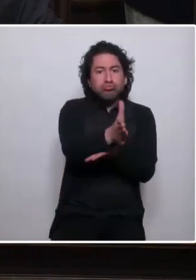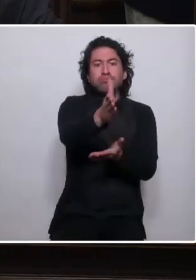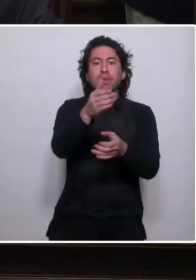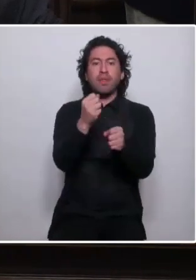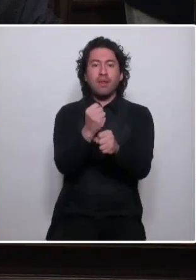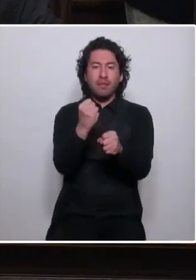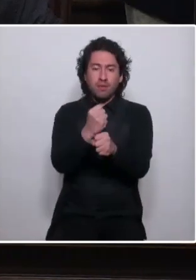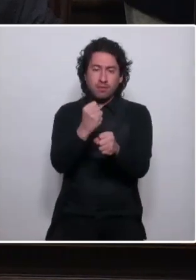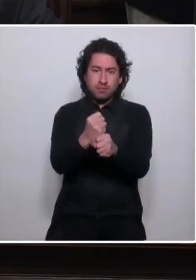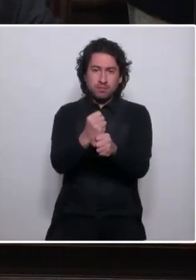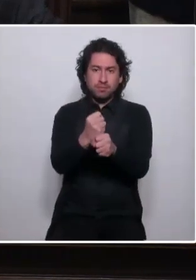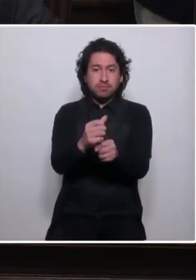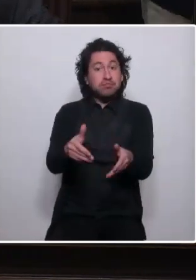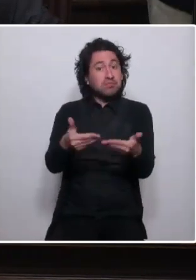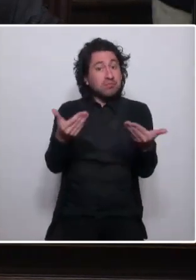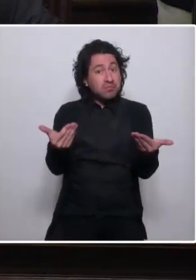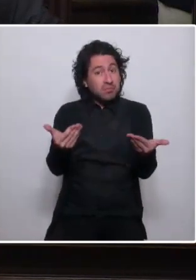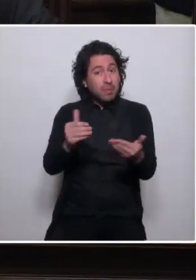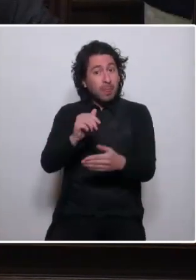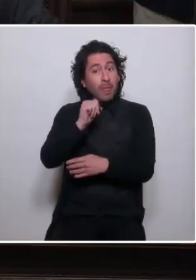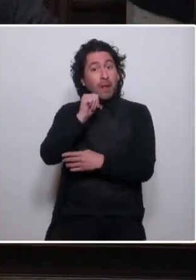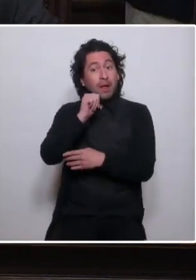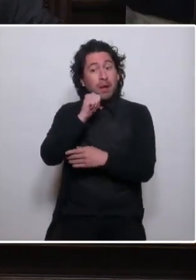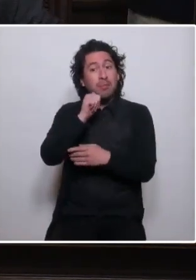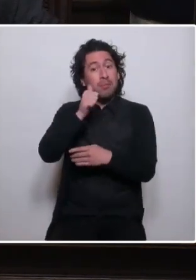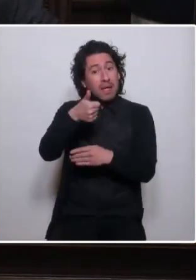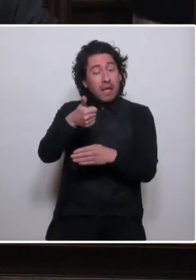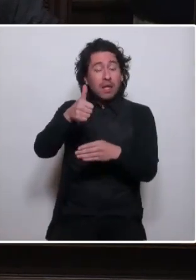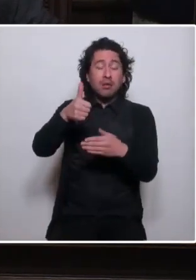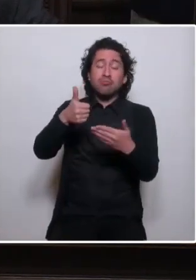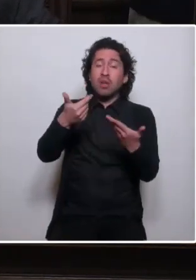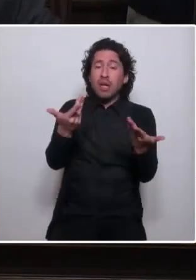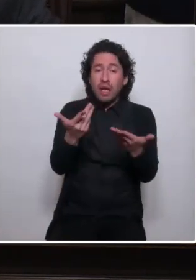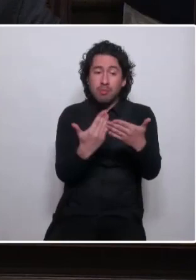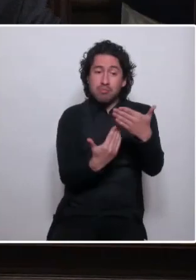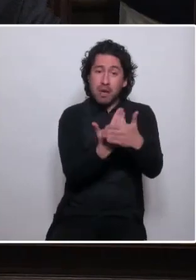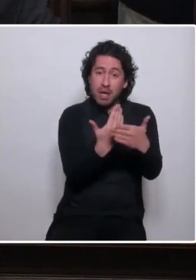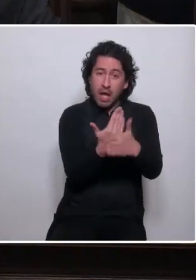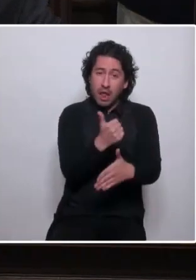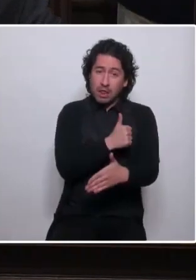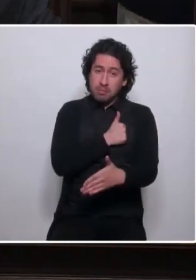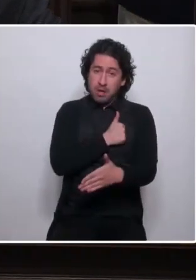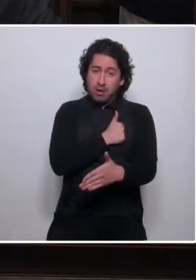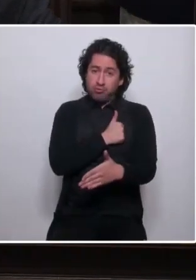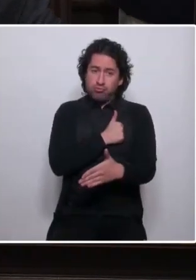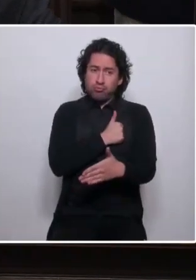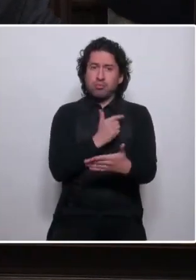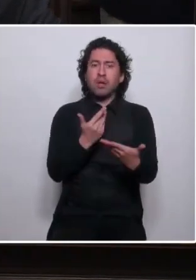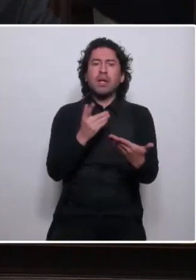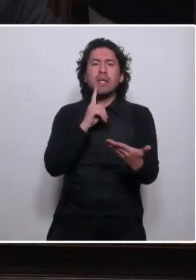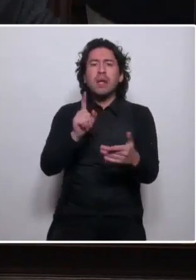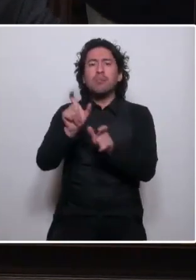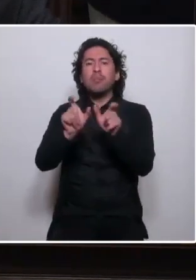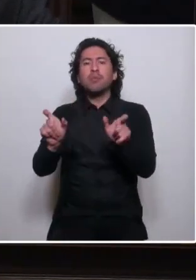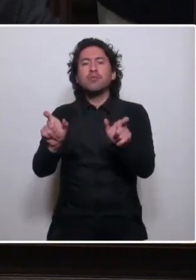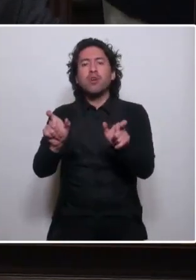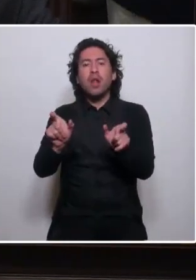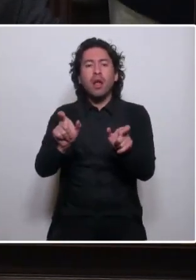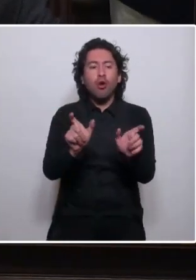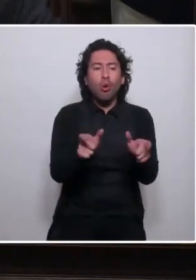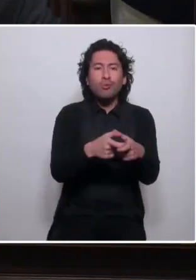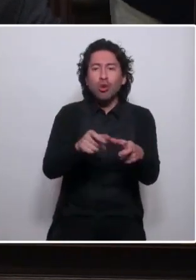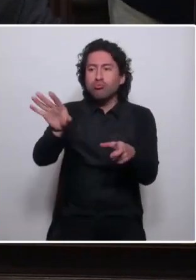El lunes en la tarde. Por lo tanto, la tabla de mañana es esa. Mañana, en la mañana temprano, elegimos a los integrantes de las